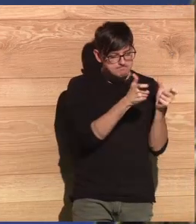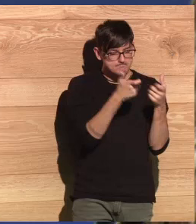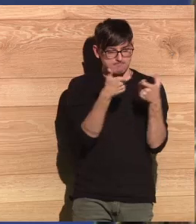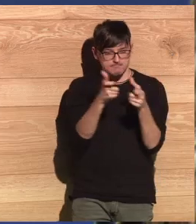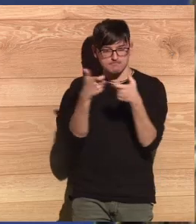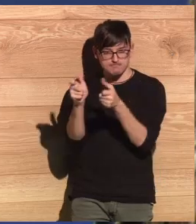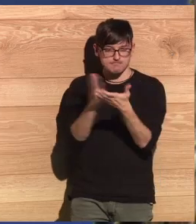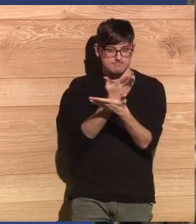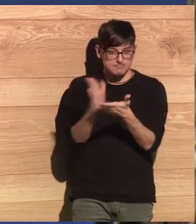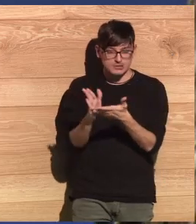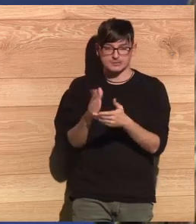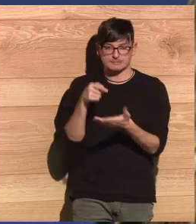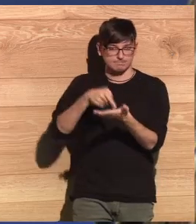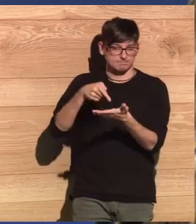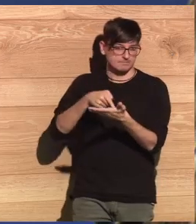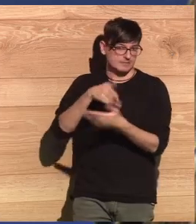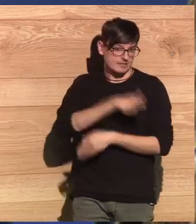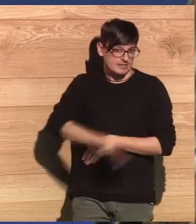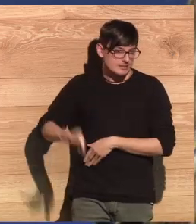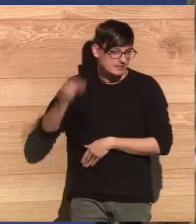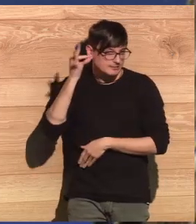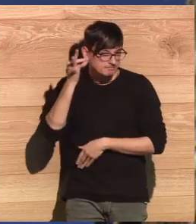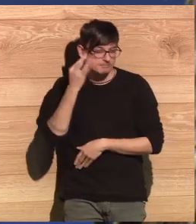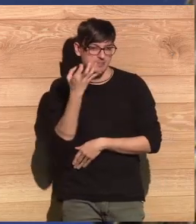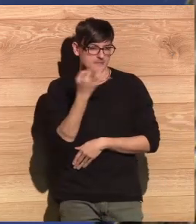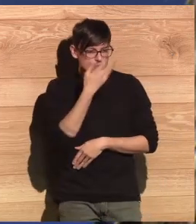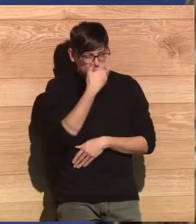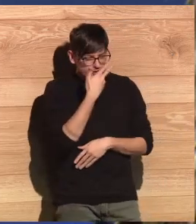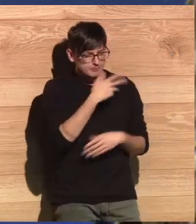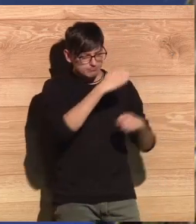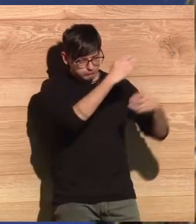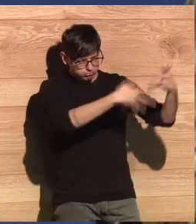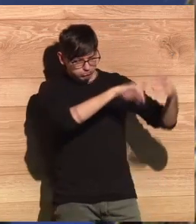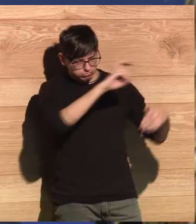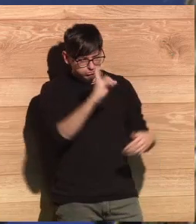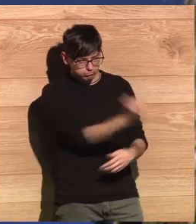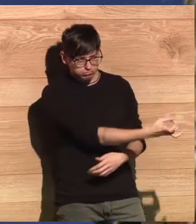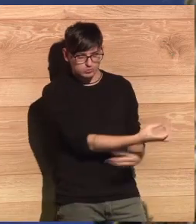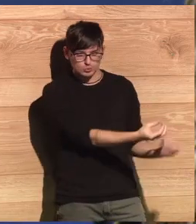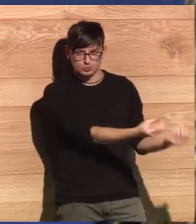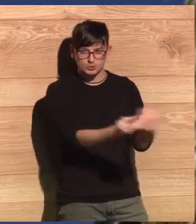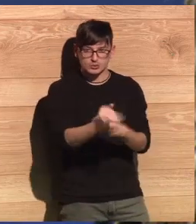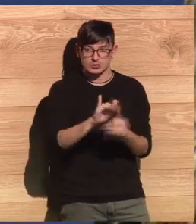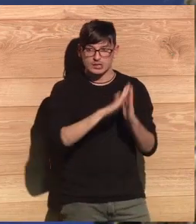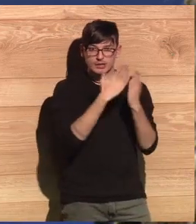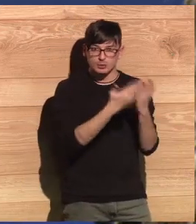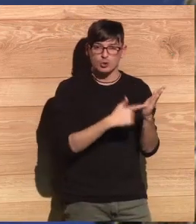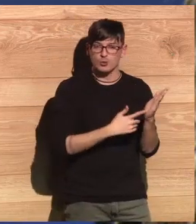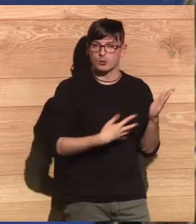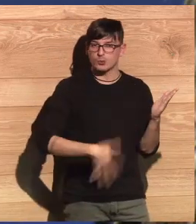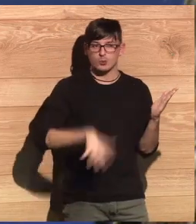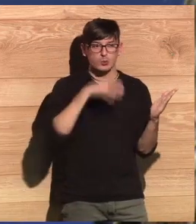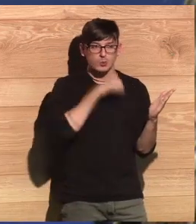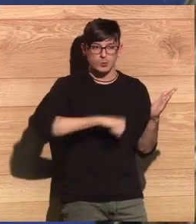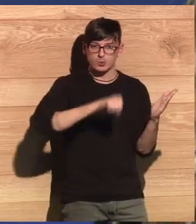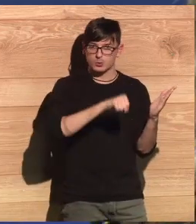yo insisto en que sobre todo las niñas tienen que conocer la enorme diversidad de posibilidades que hay. Este libro, claro, es que hace un recorrido